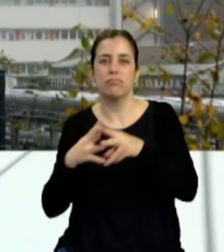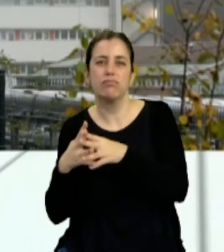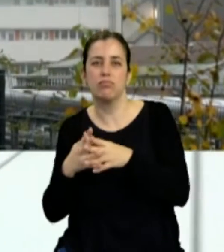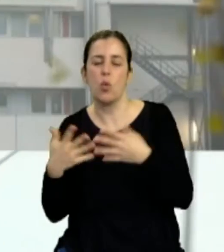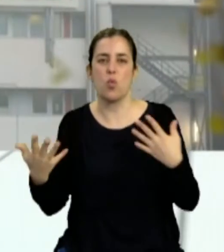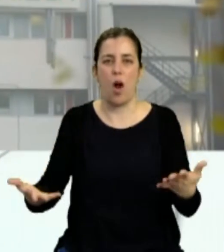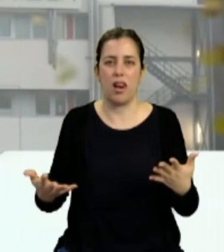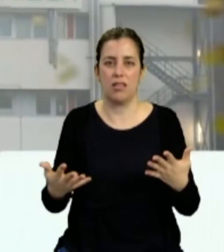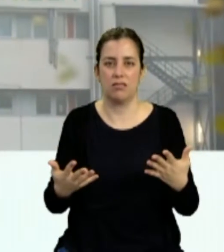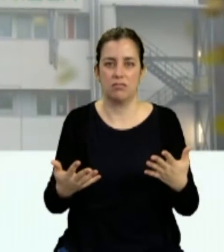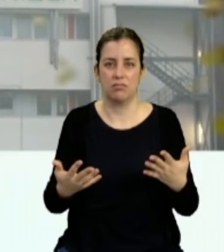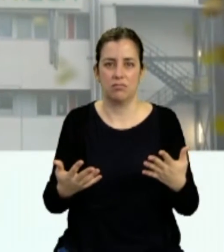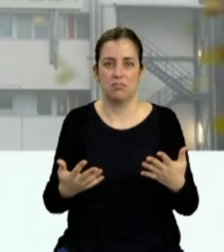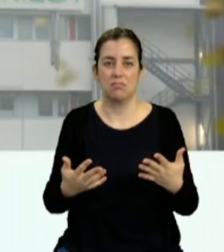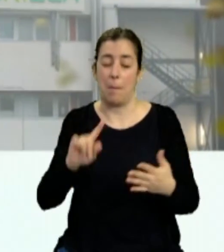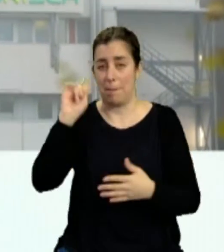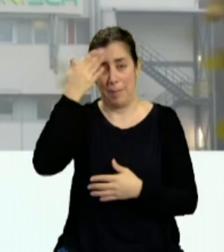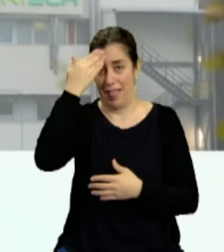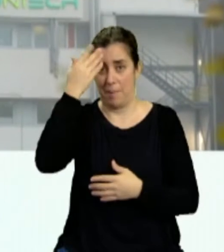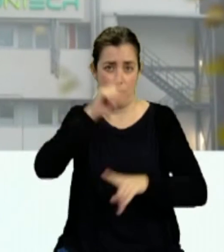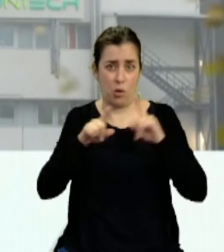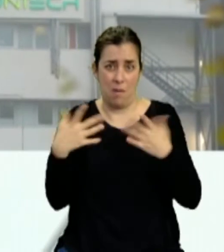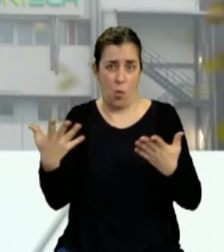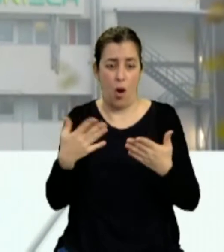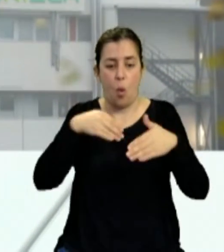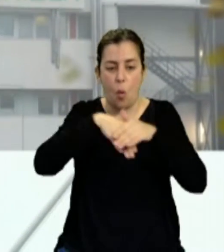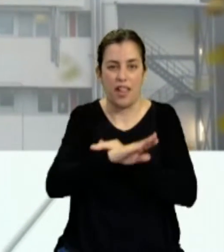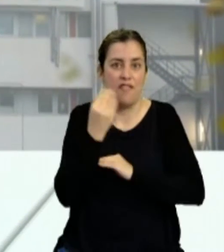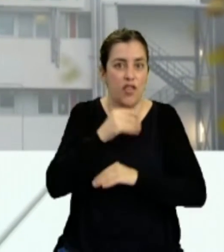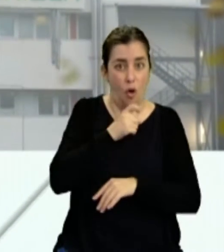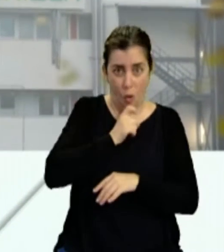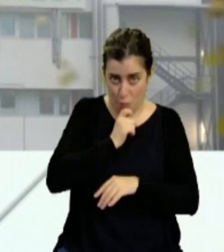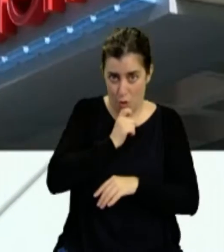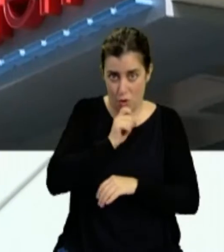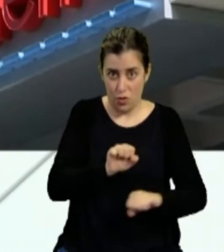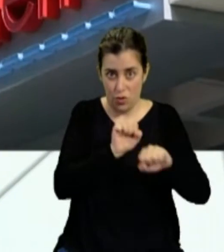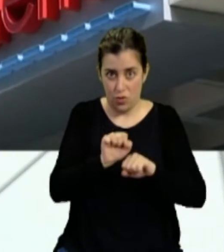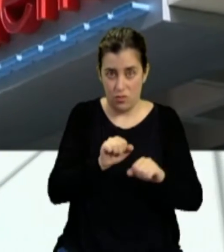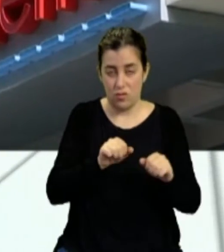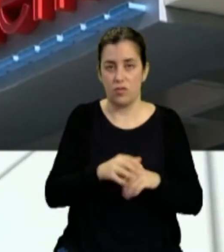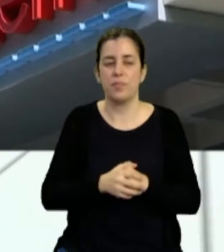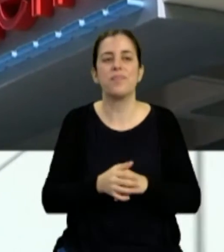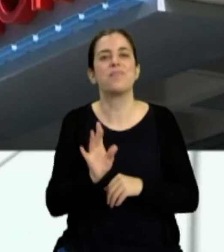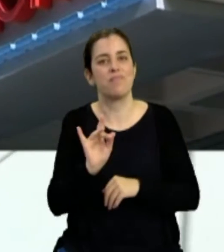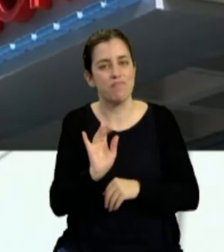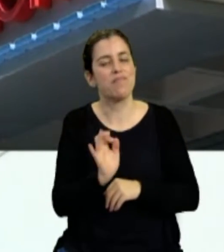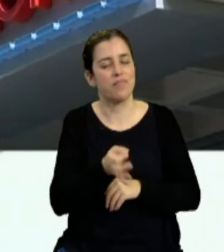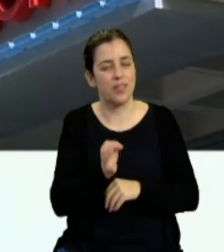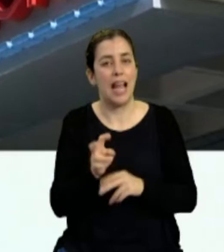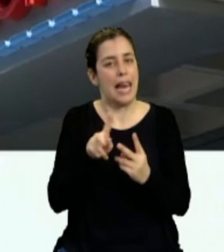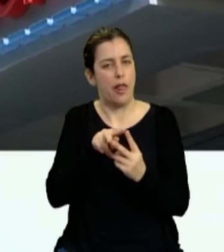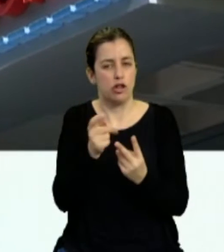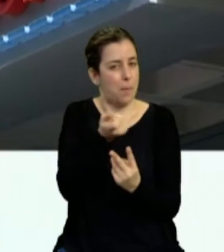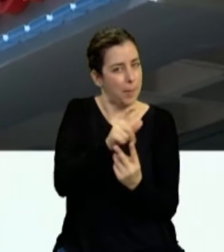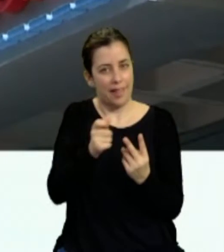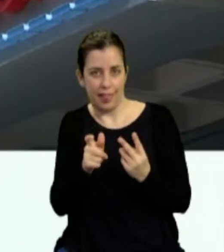sobre todo, es cómo almacenarlas, cómo guardarlas. Sí, pues mira, la verdad es que son muy similares las dos vacunas. En los dos casos se basan